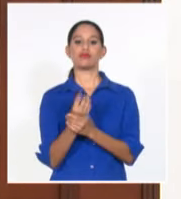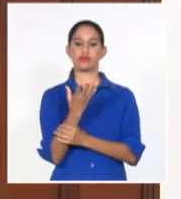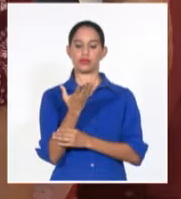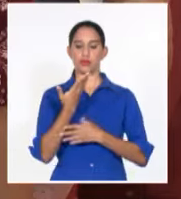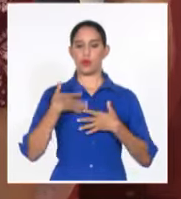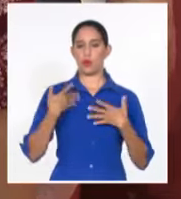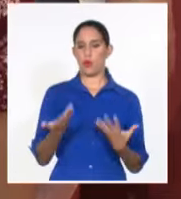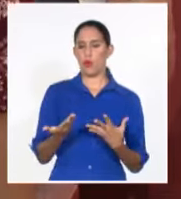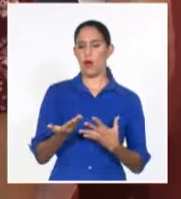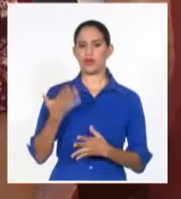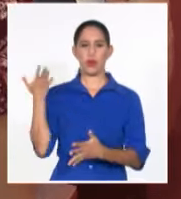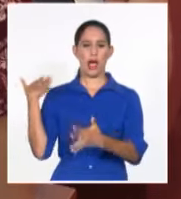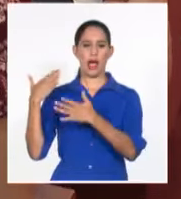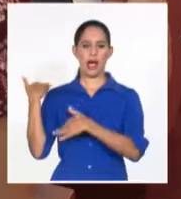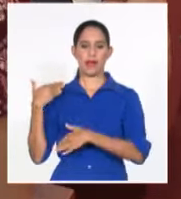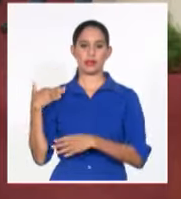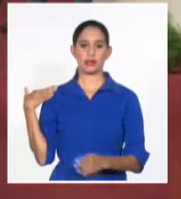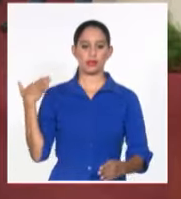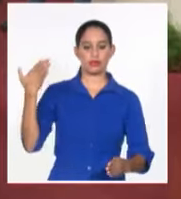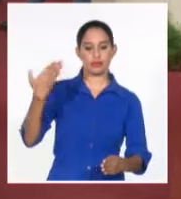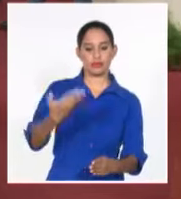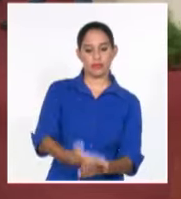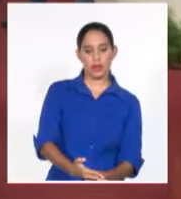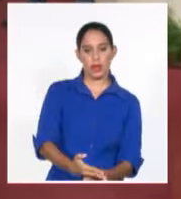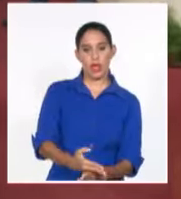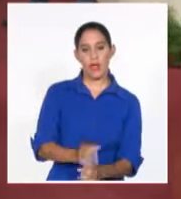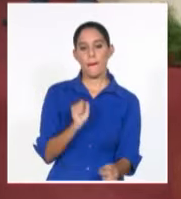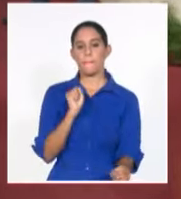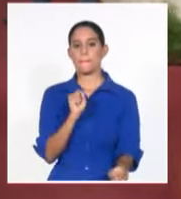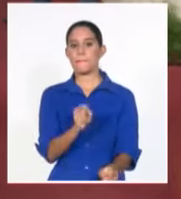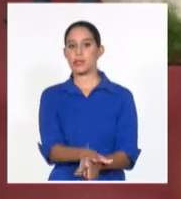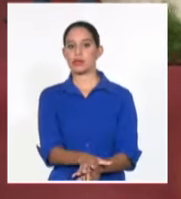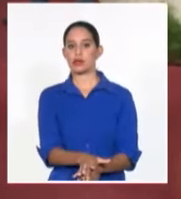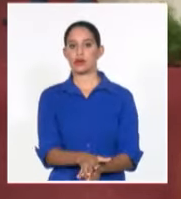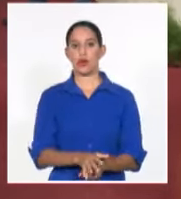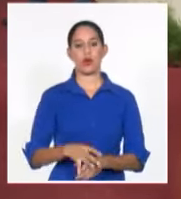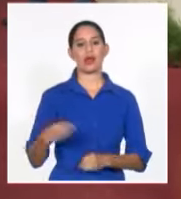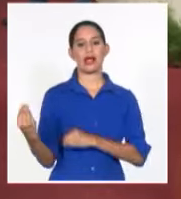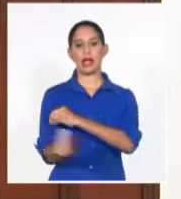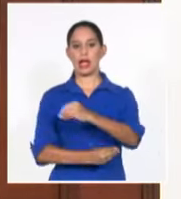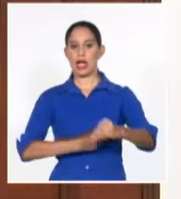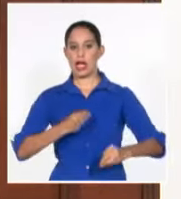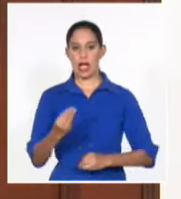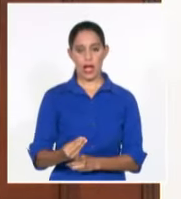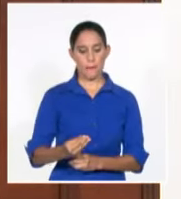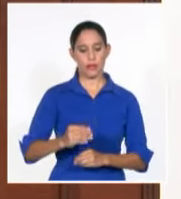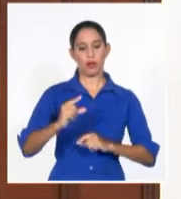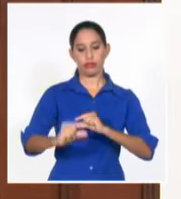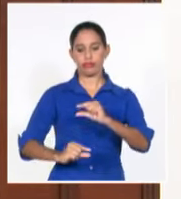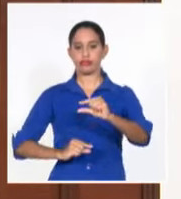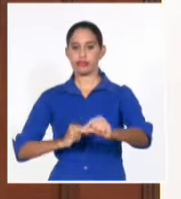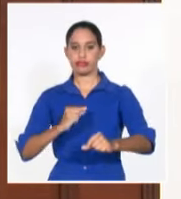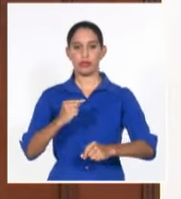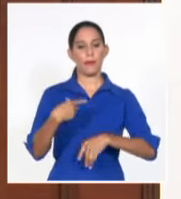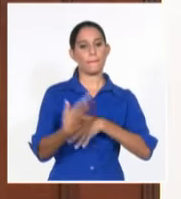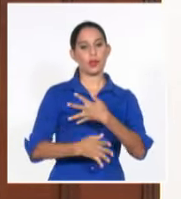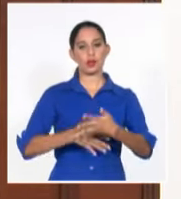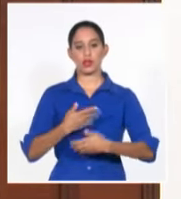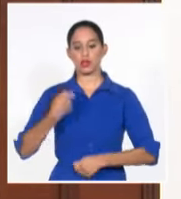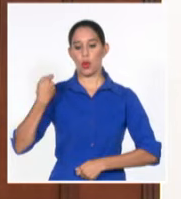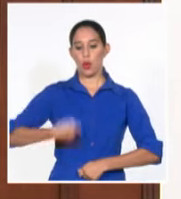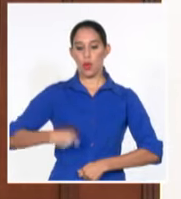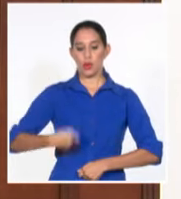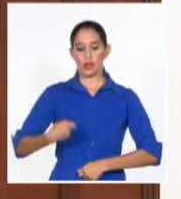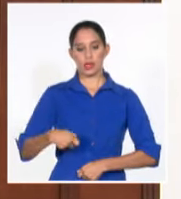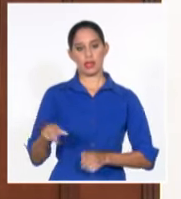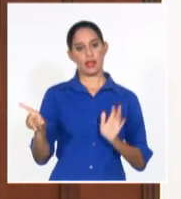que acompañan al país desde su fundación y en las actuales transformaciones constitucionales, jurídicas y políticas de la